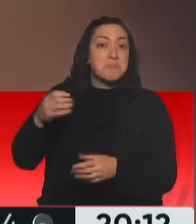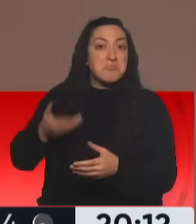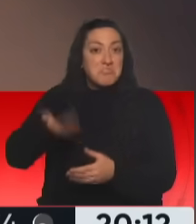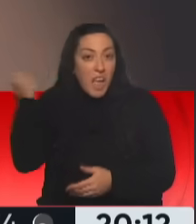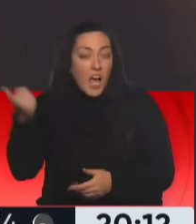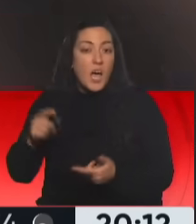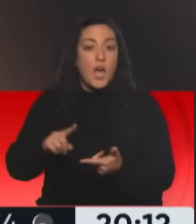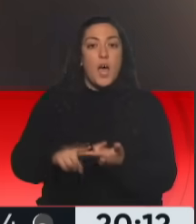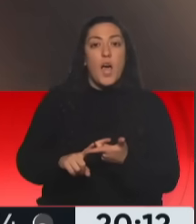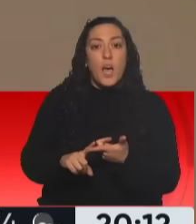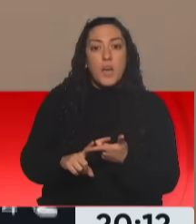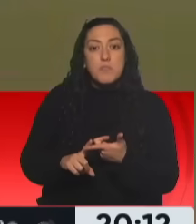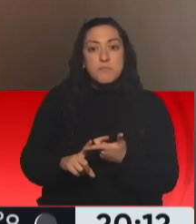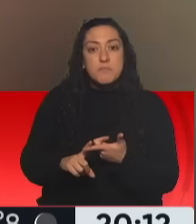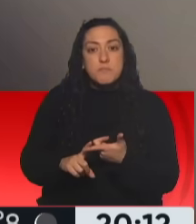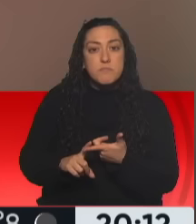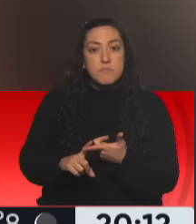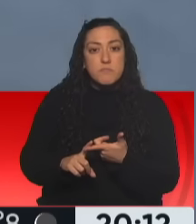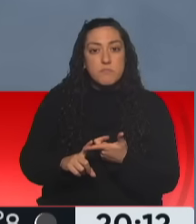había